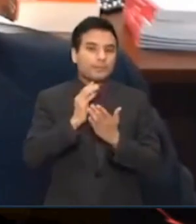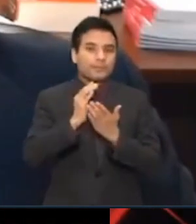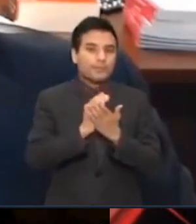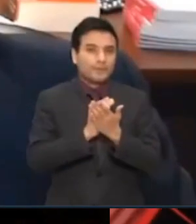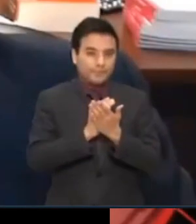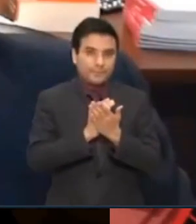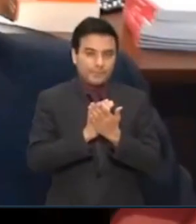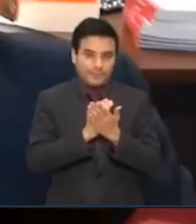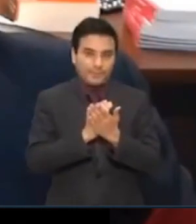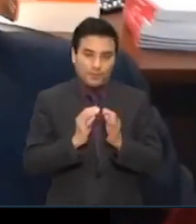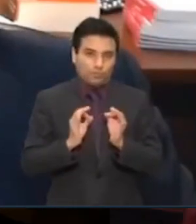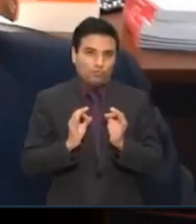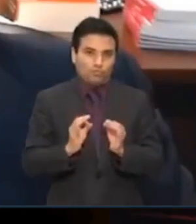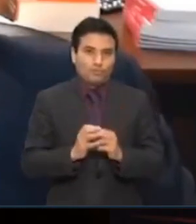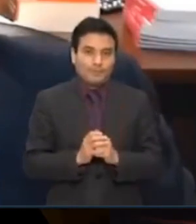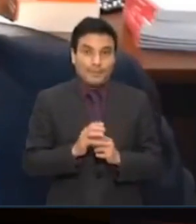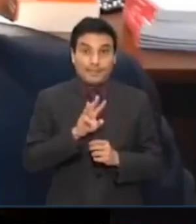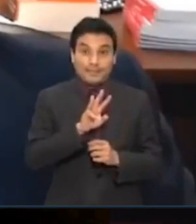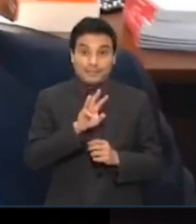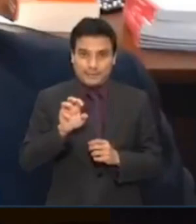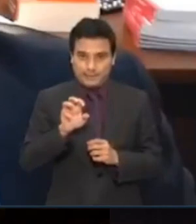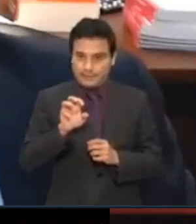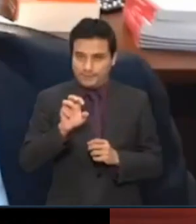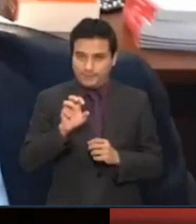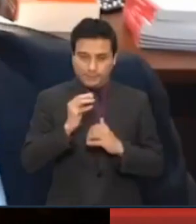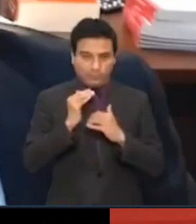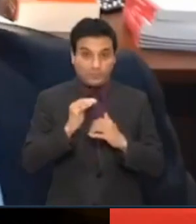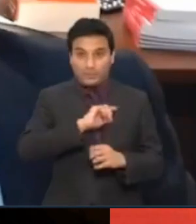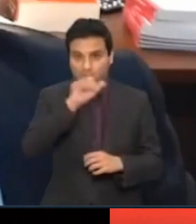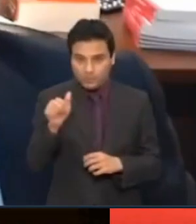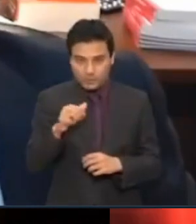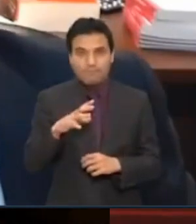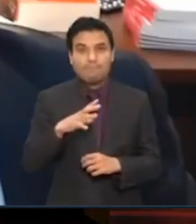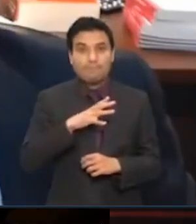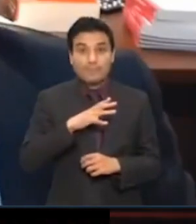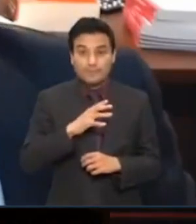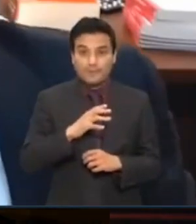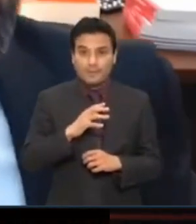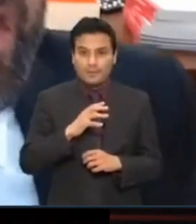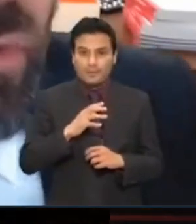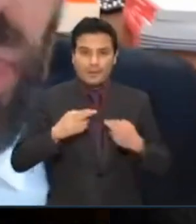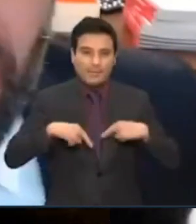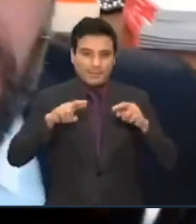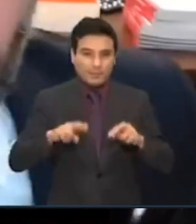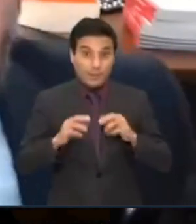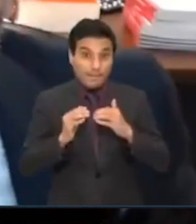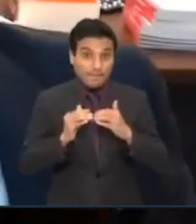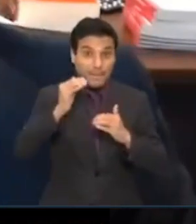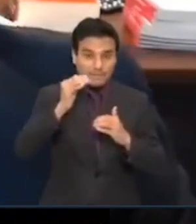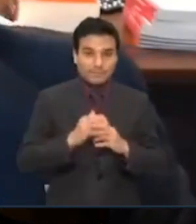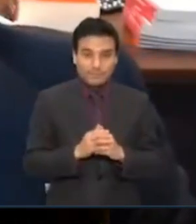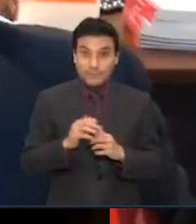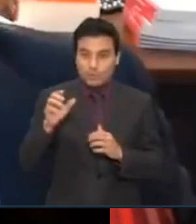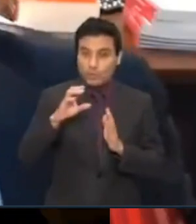un partido en la Cámara de Diputados a 300 curules y se introdujo un límite a la sobrerepresentación que en ningún caso, cito